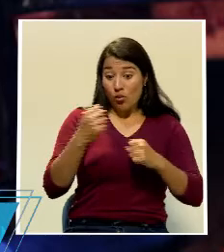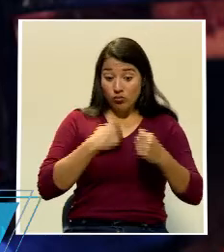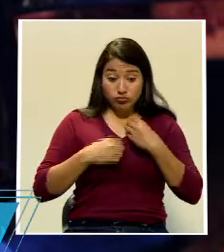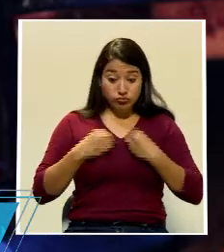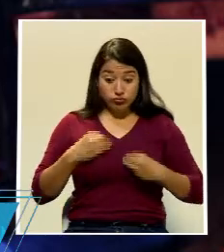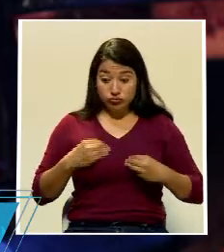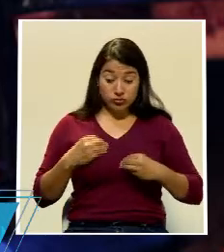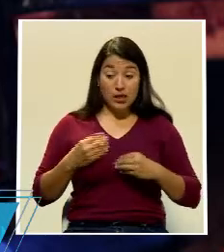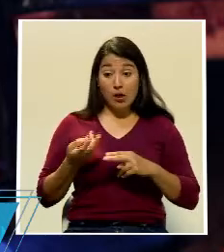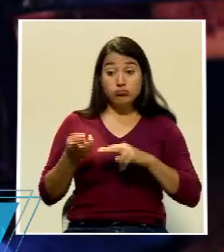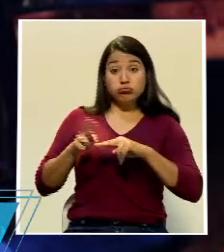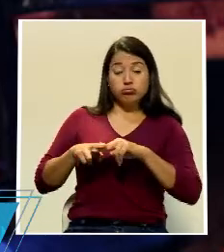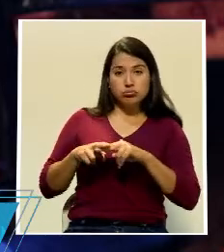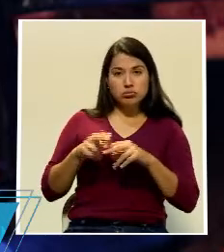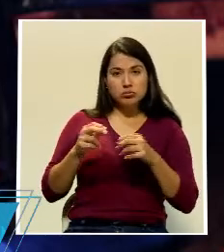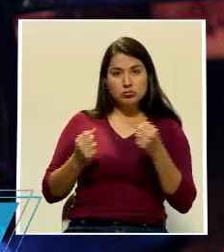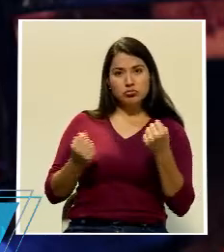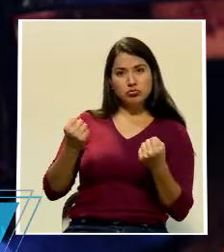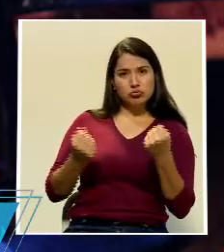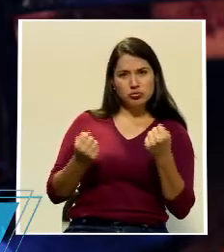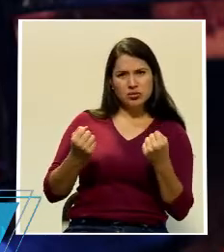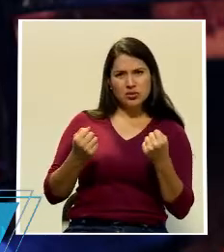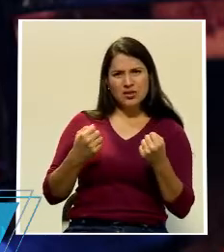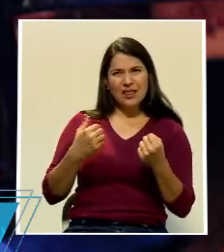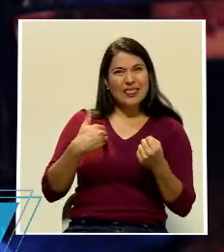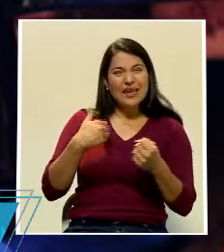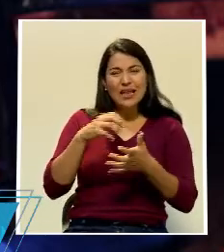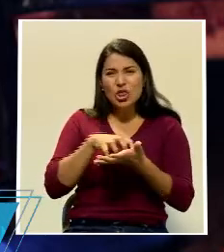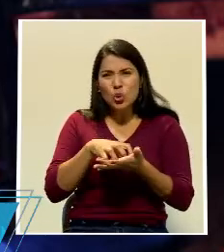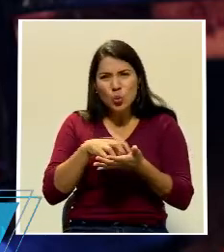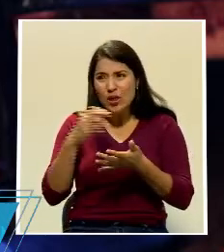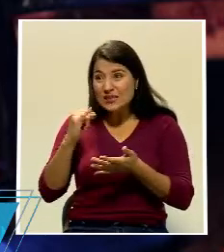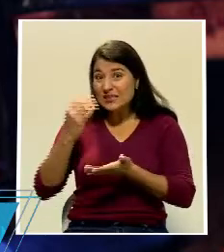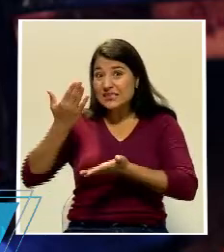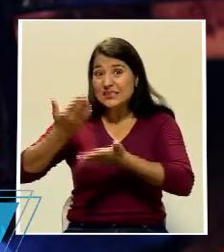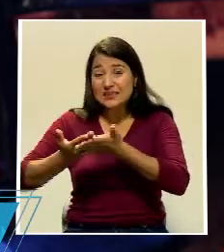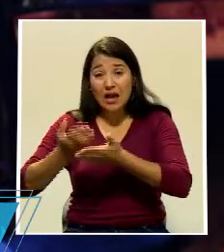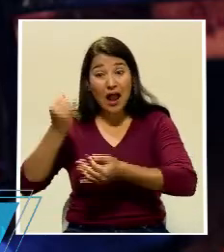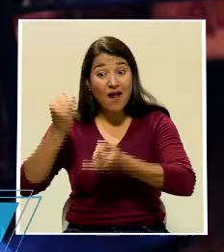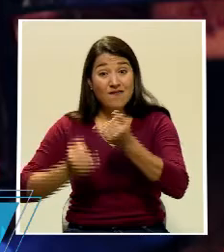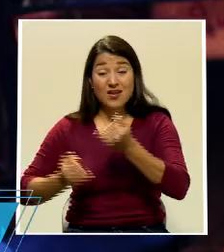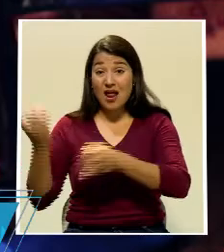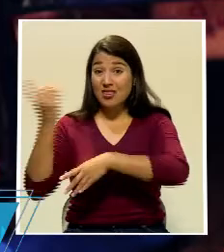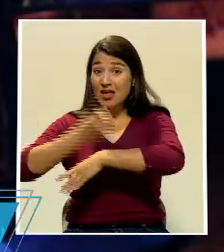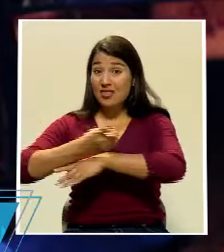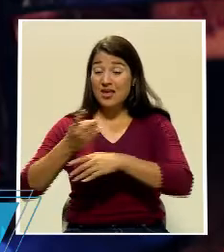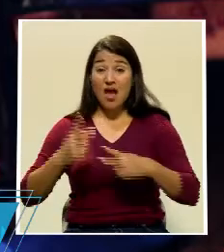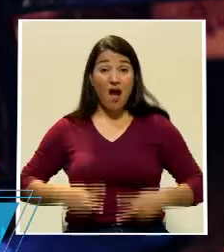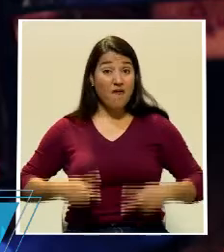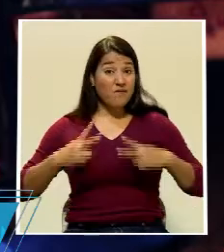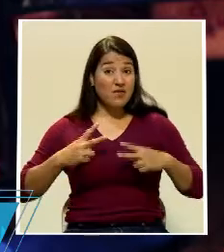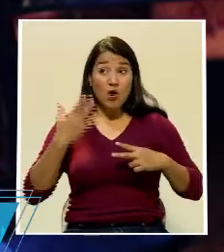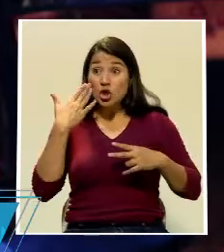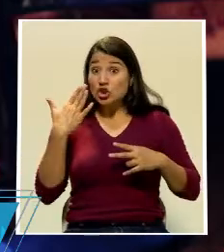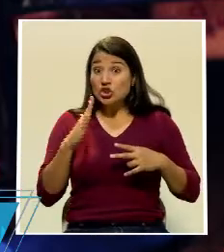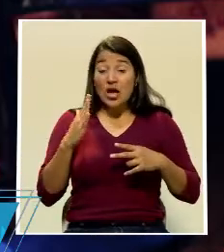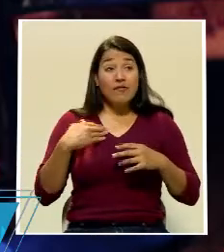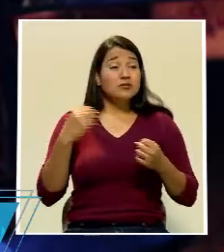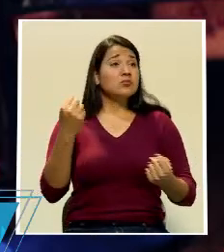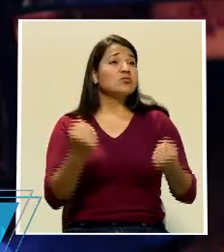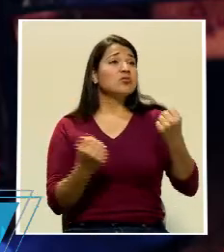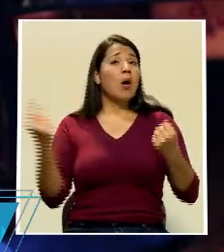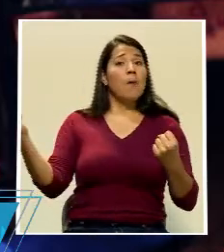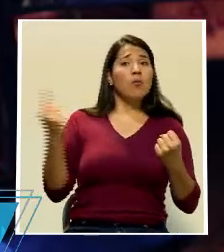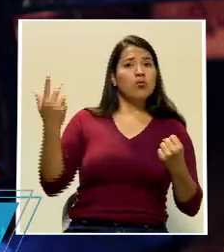esta incertidumbre de si van a llegar al final de su turno con vida, porque no saben si los van a asaltar. Muchos de ellos han